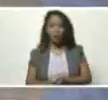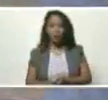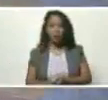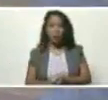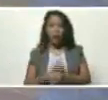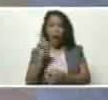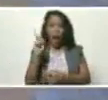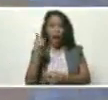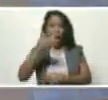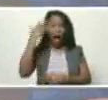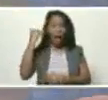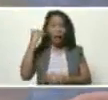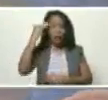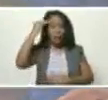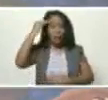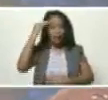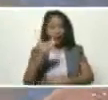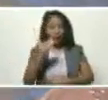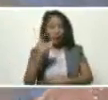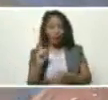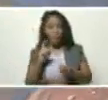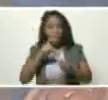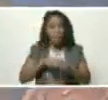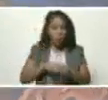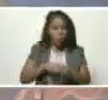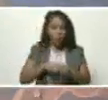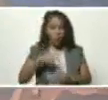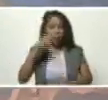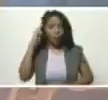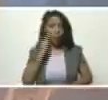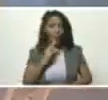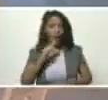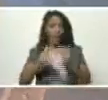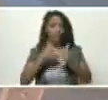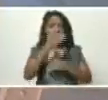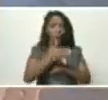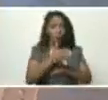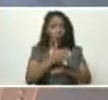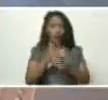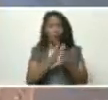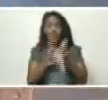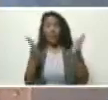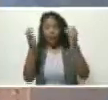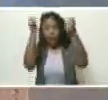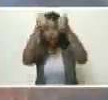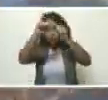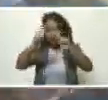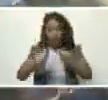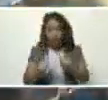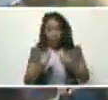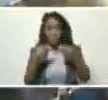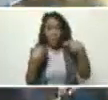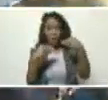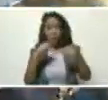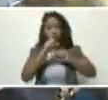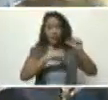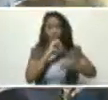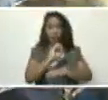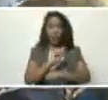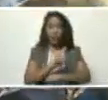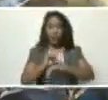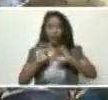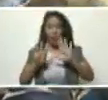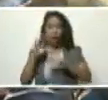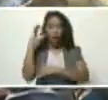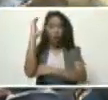Fue soldado de Bolívar y luego fue un gran artista plástico del siglo XIX en